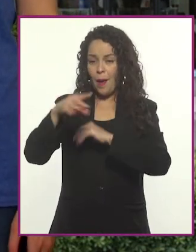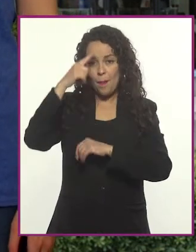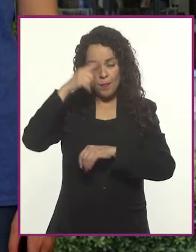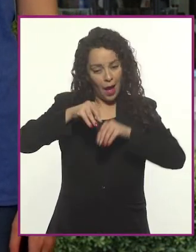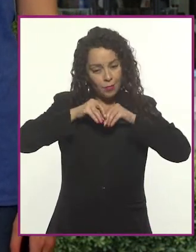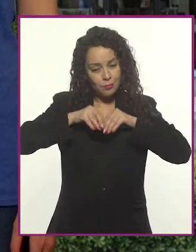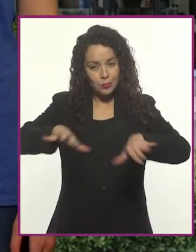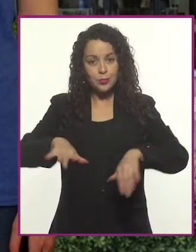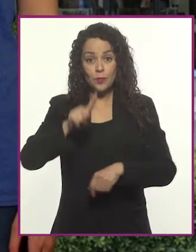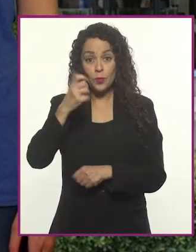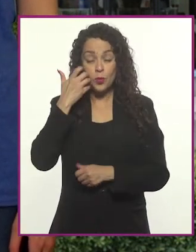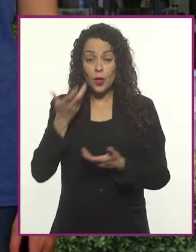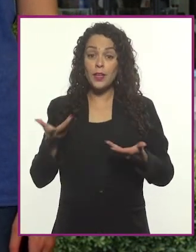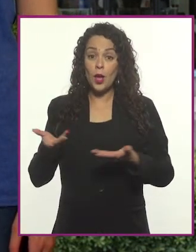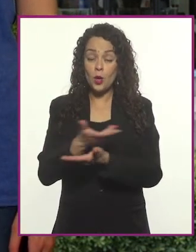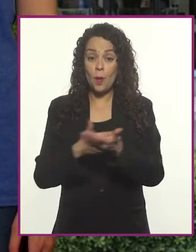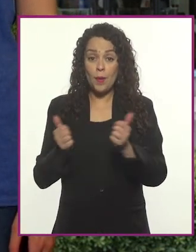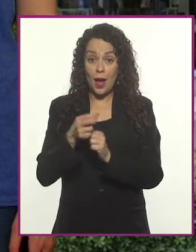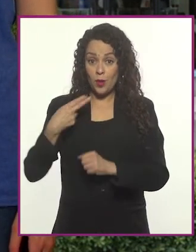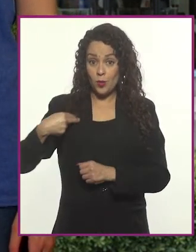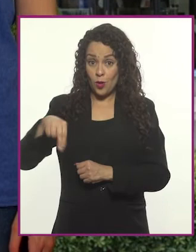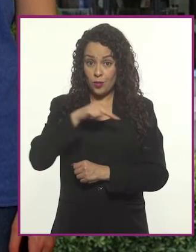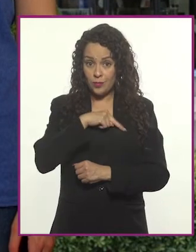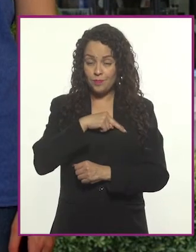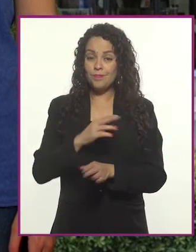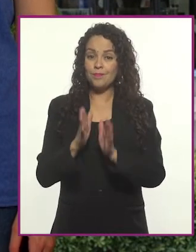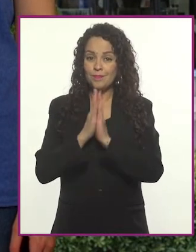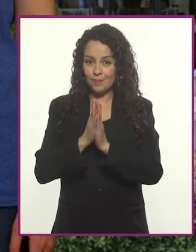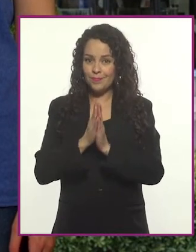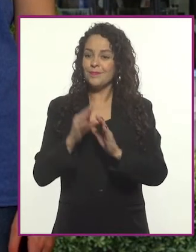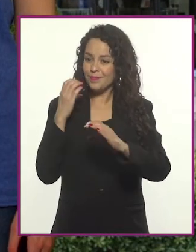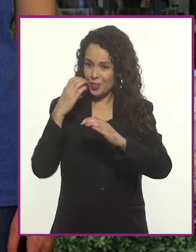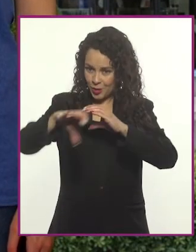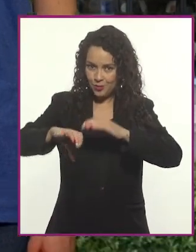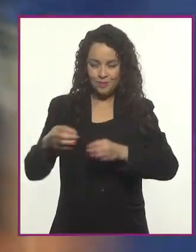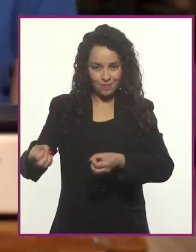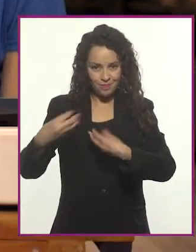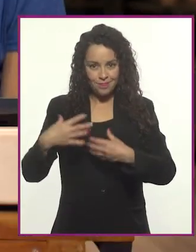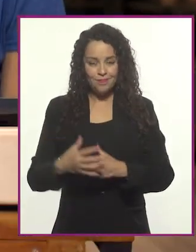claro, si quieres compartir tus microrrelatos con nosotros, no dejes de hacerlo.